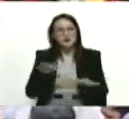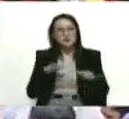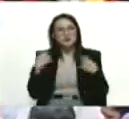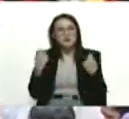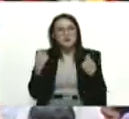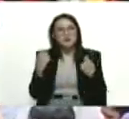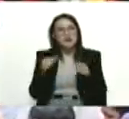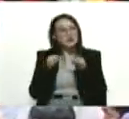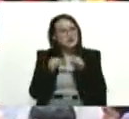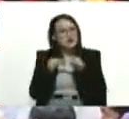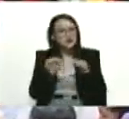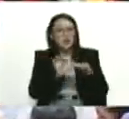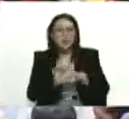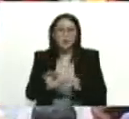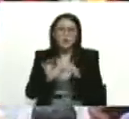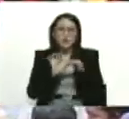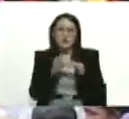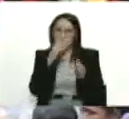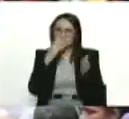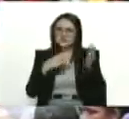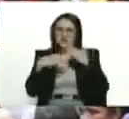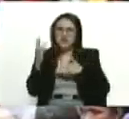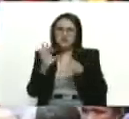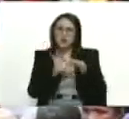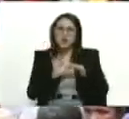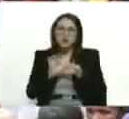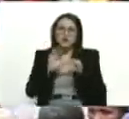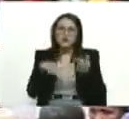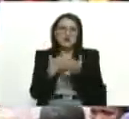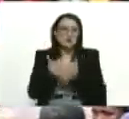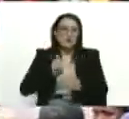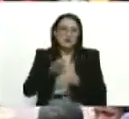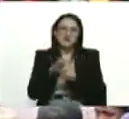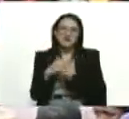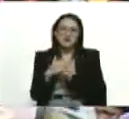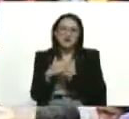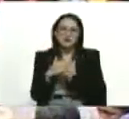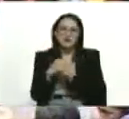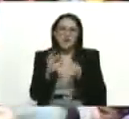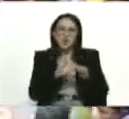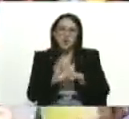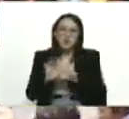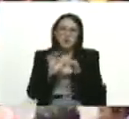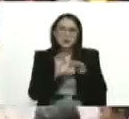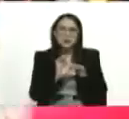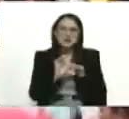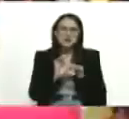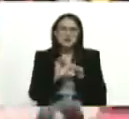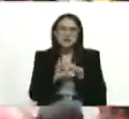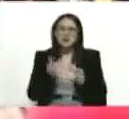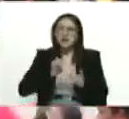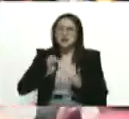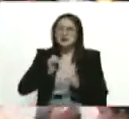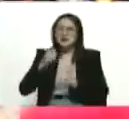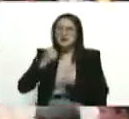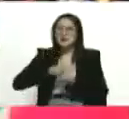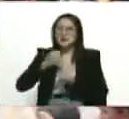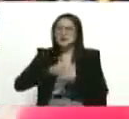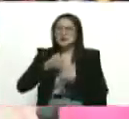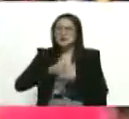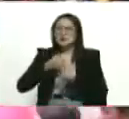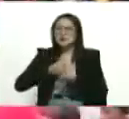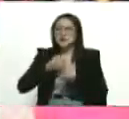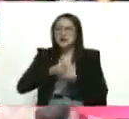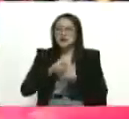popular. Mantengámonos unidos, siempre, unidos ante cualquier circunstancia, unidos ante cualquier batalla, unidos ante